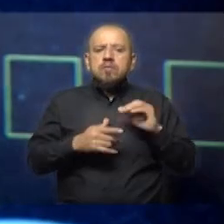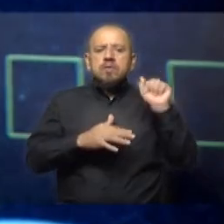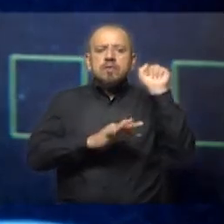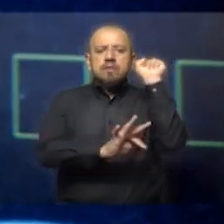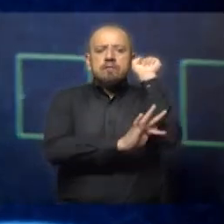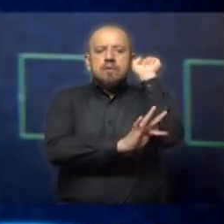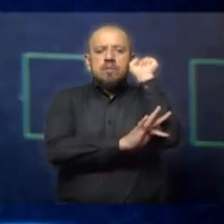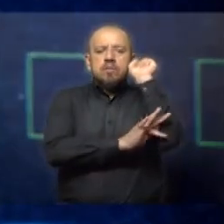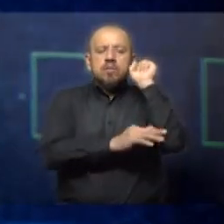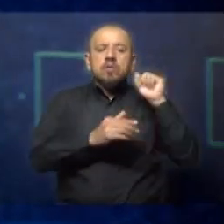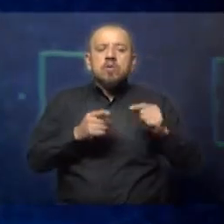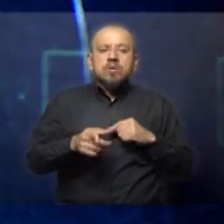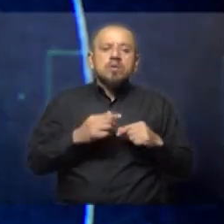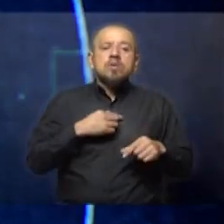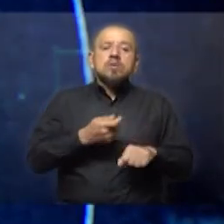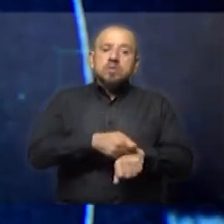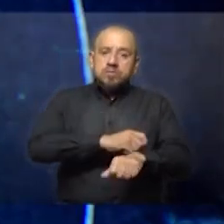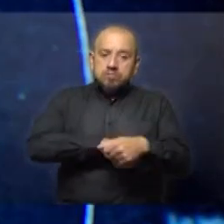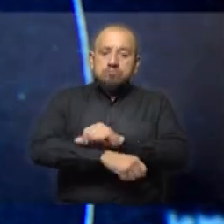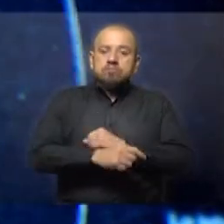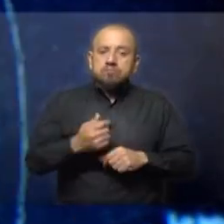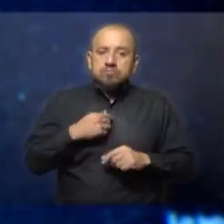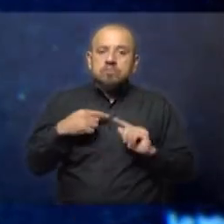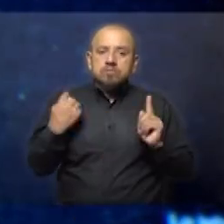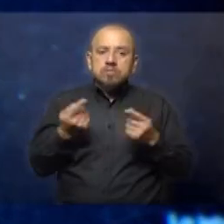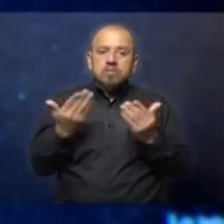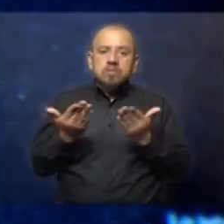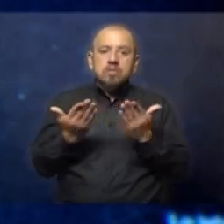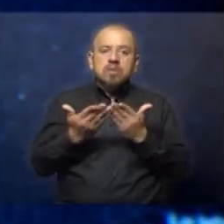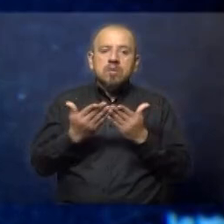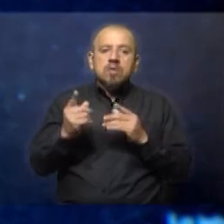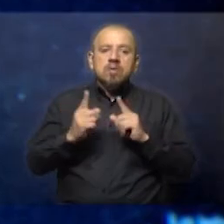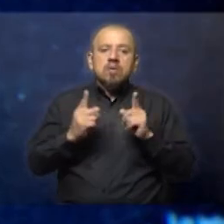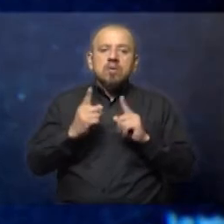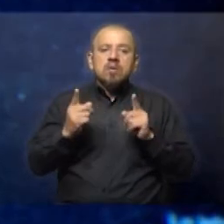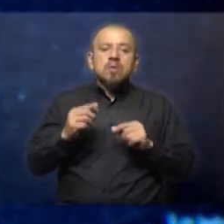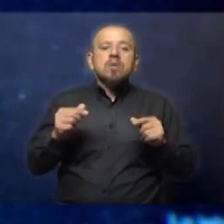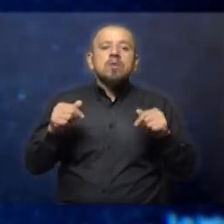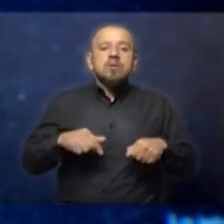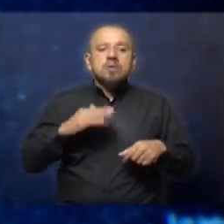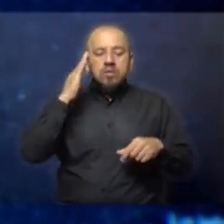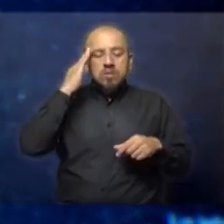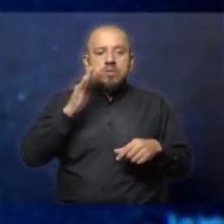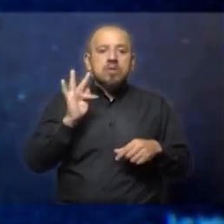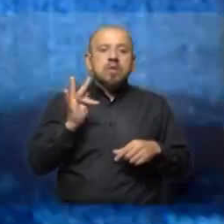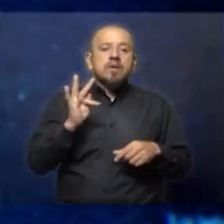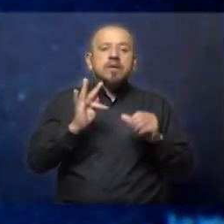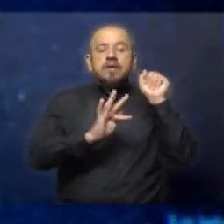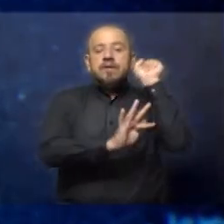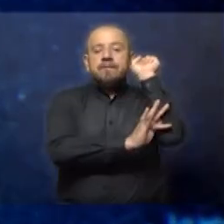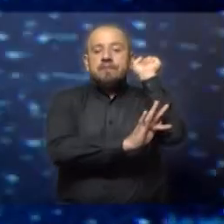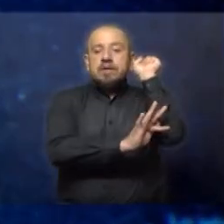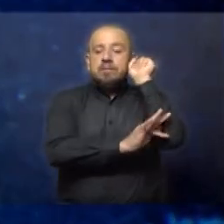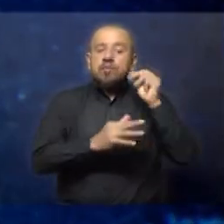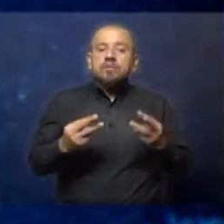sí Y esto es un esfuerzo que yo con mis alumnos en la facultad lo hago no decir Bueno hoy sabemos que el feminismo es plural